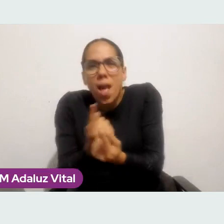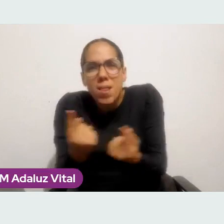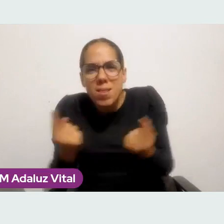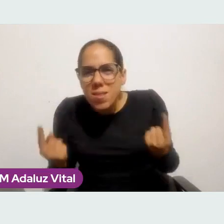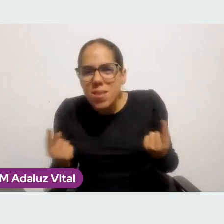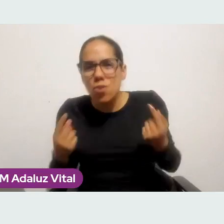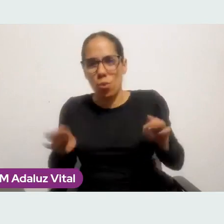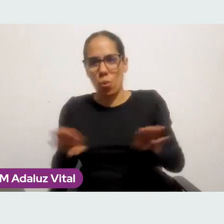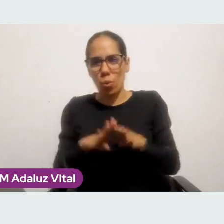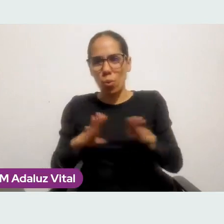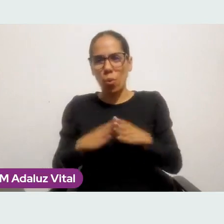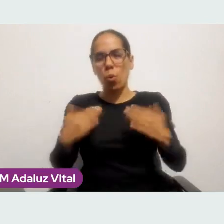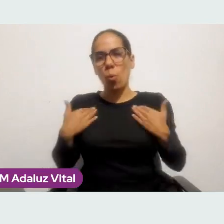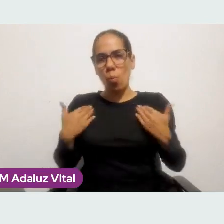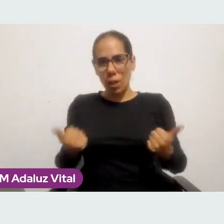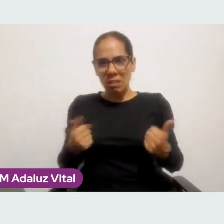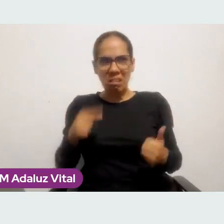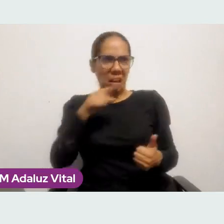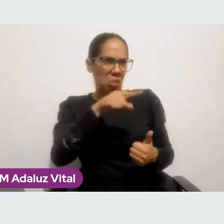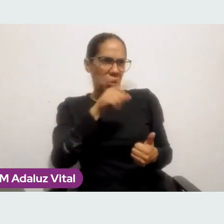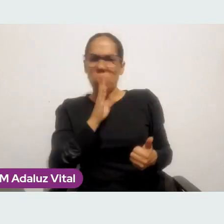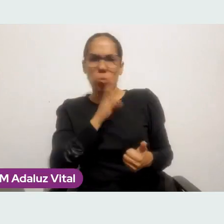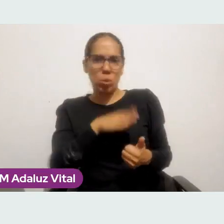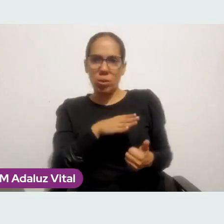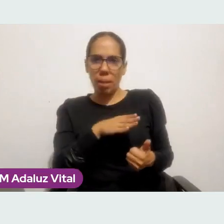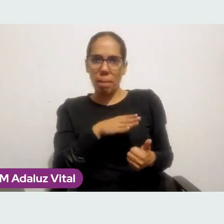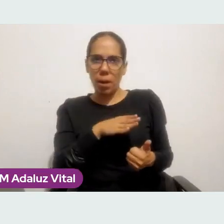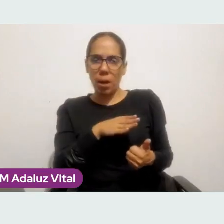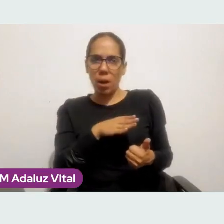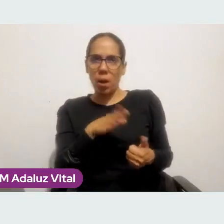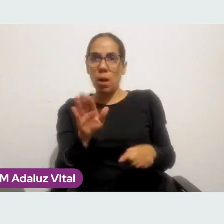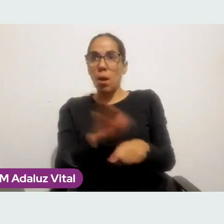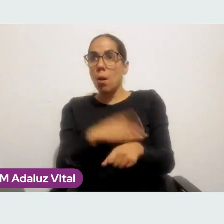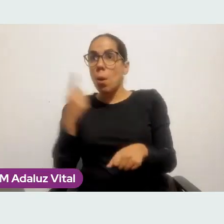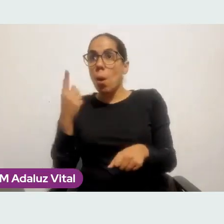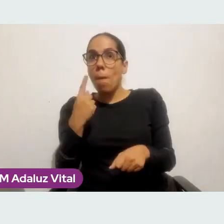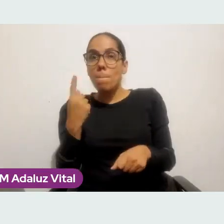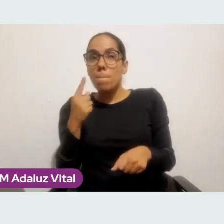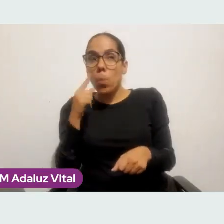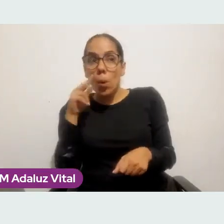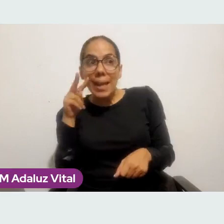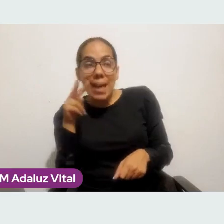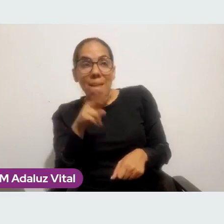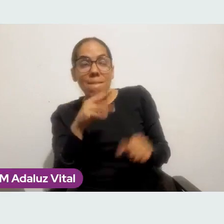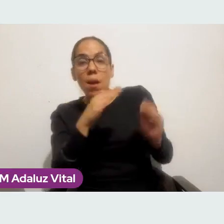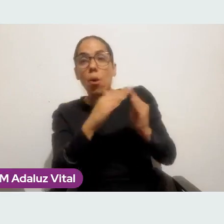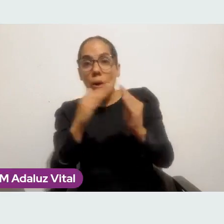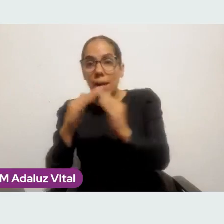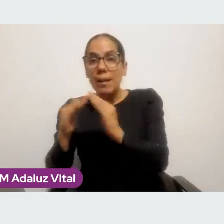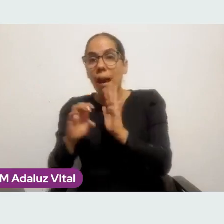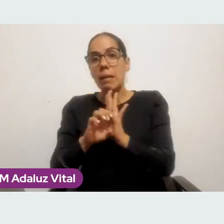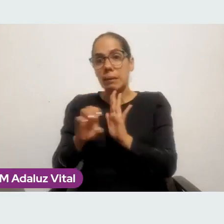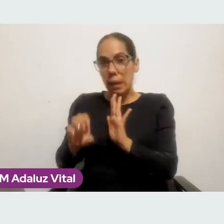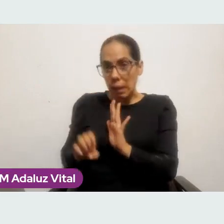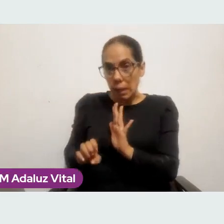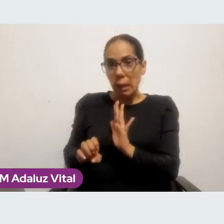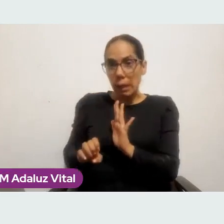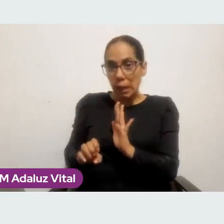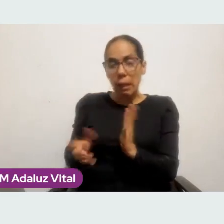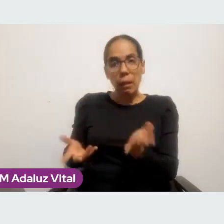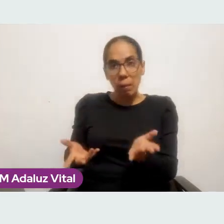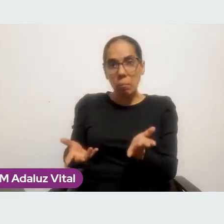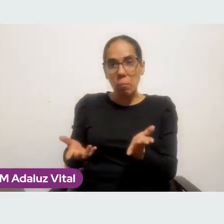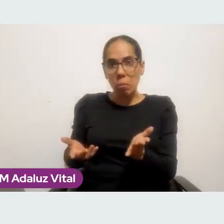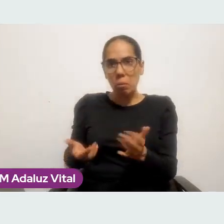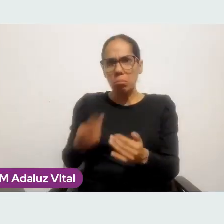dañar mi salud? Primero física y luego emocional. Si bajo toda la vida he entendido que